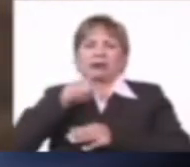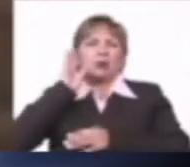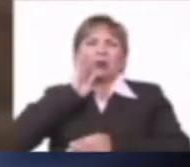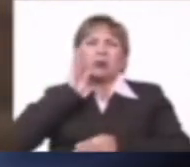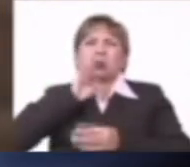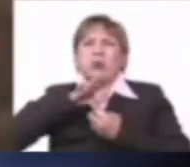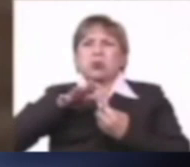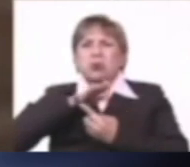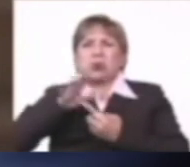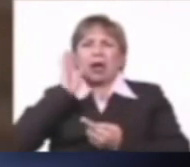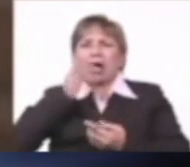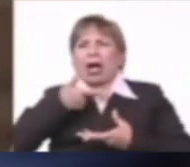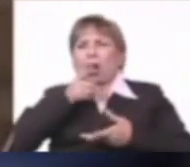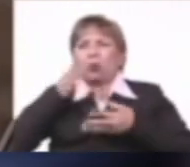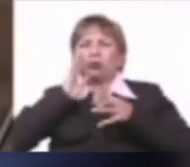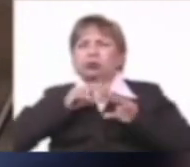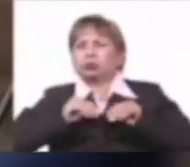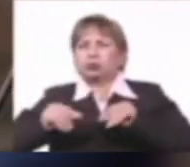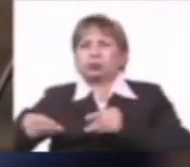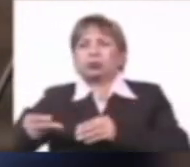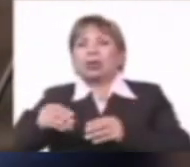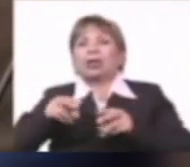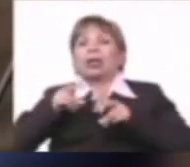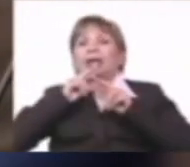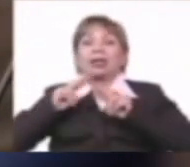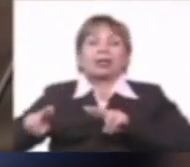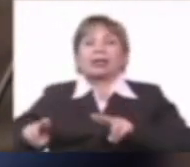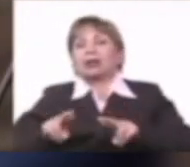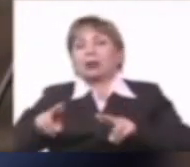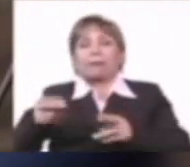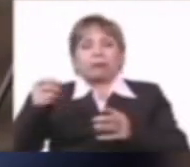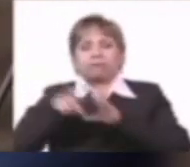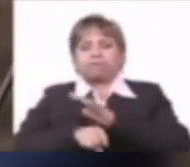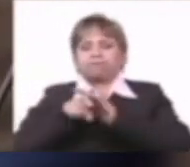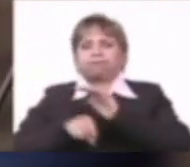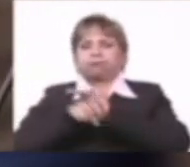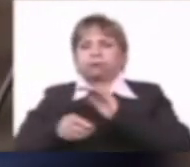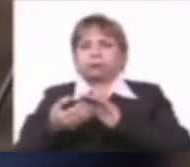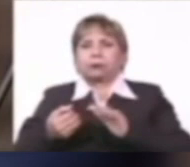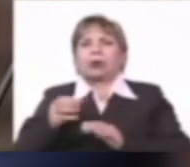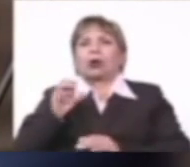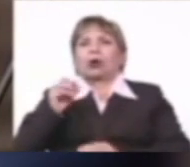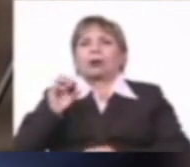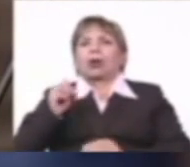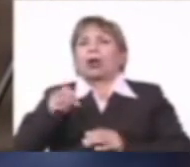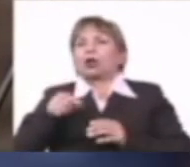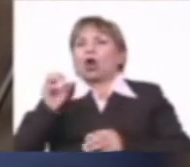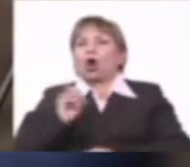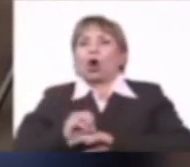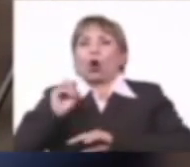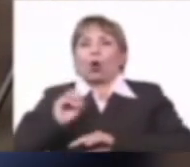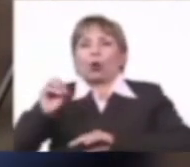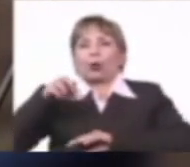contaminación por vertimiento de aguas ácidas al río Llallimayo causada por la explotación de oro y plata por parte de la empresa Aruntán Isaac, titular